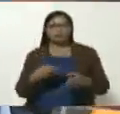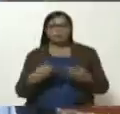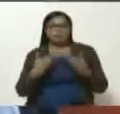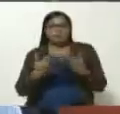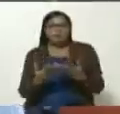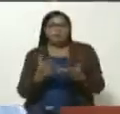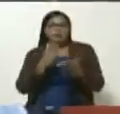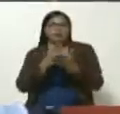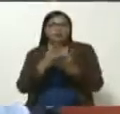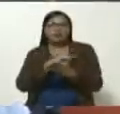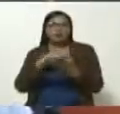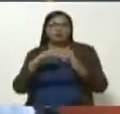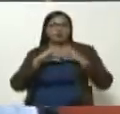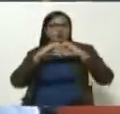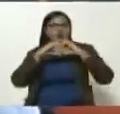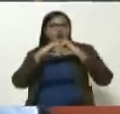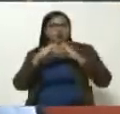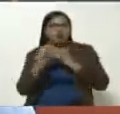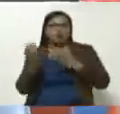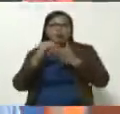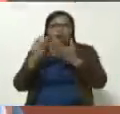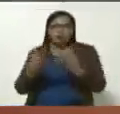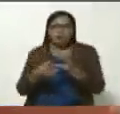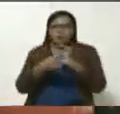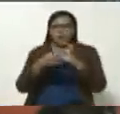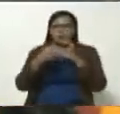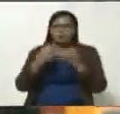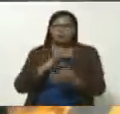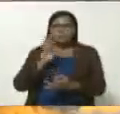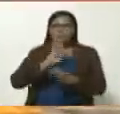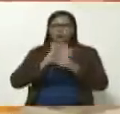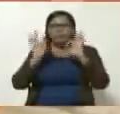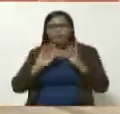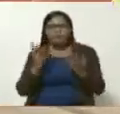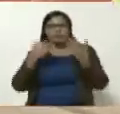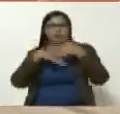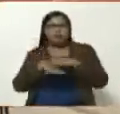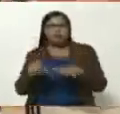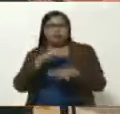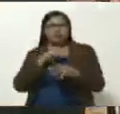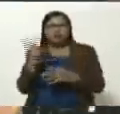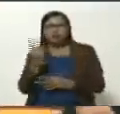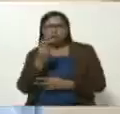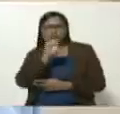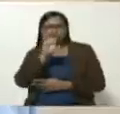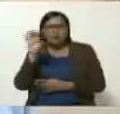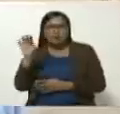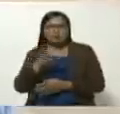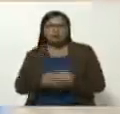va a estar en nuestros corazones, volver a la hermandad y estar siempre en la integración de estos dos grandes países.